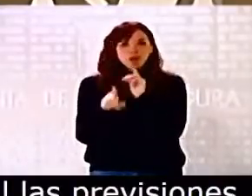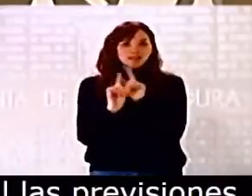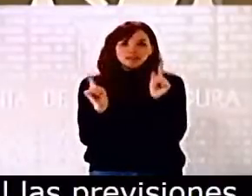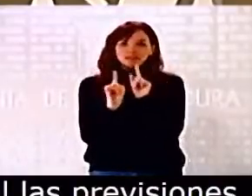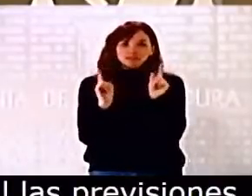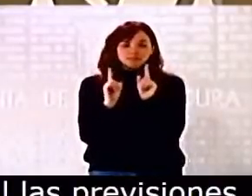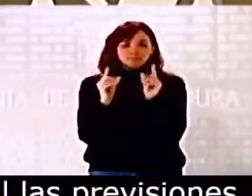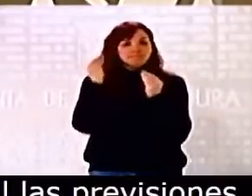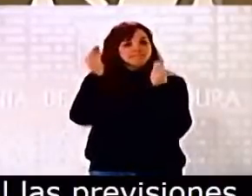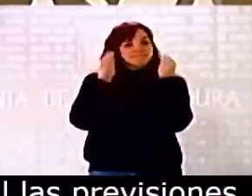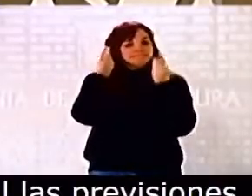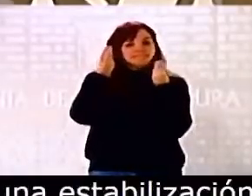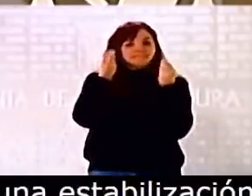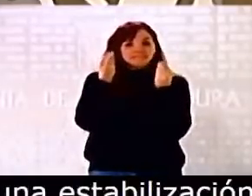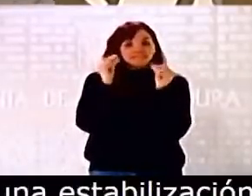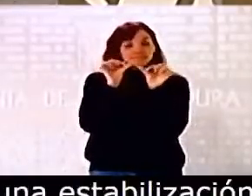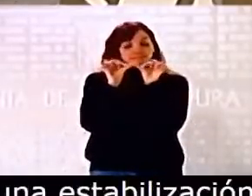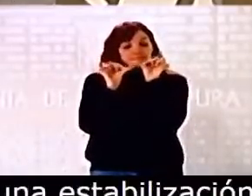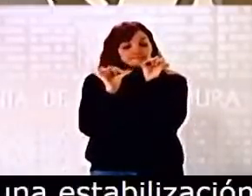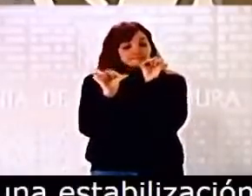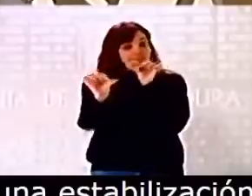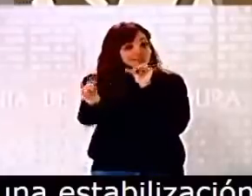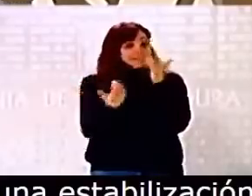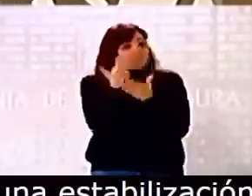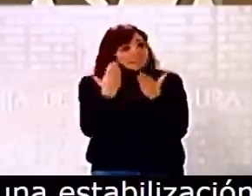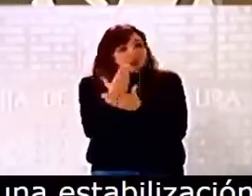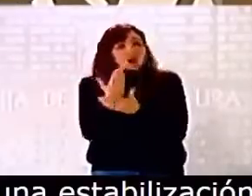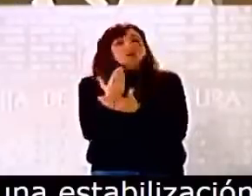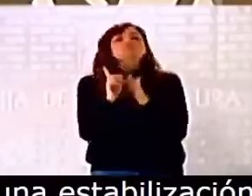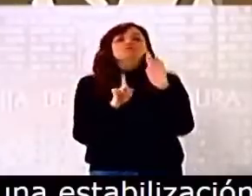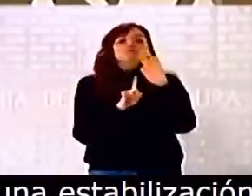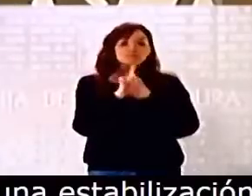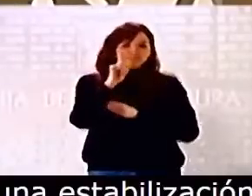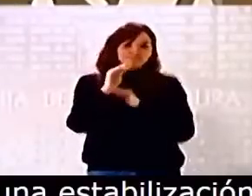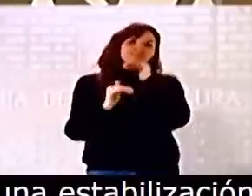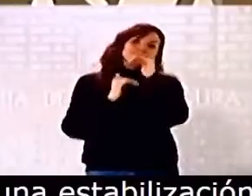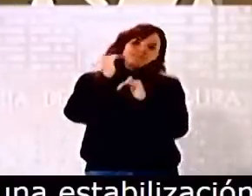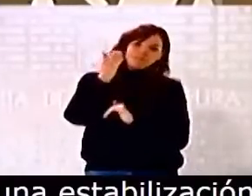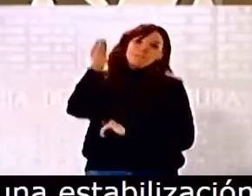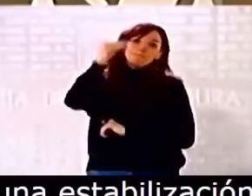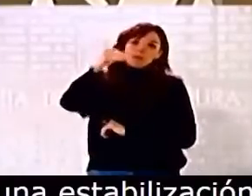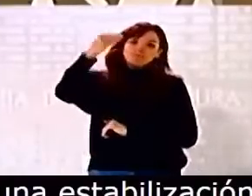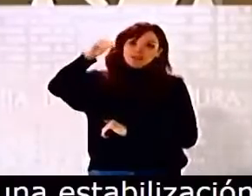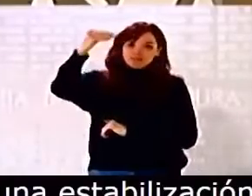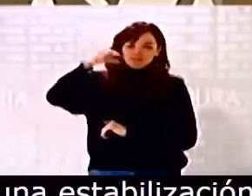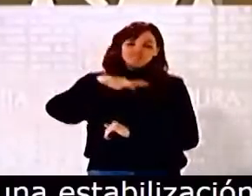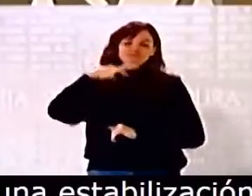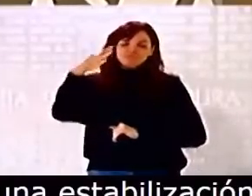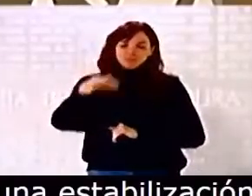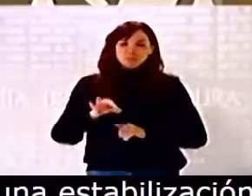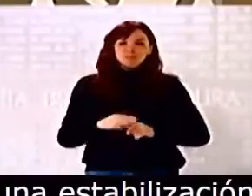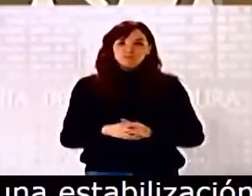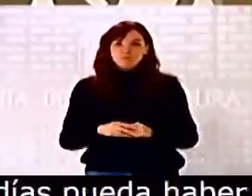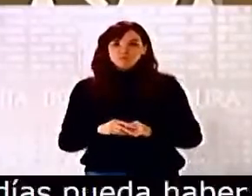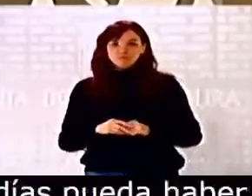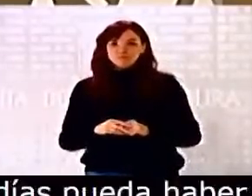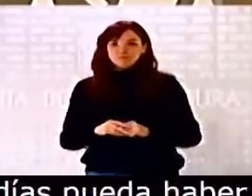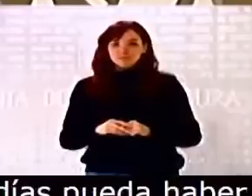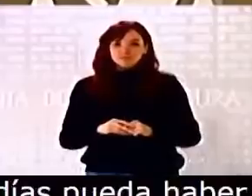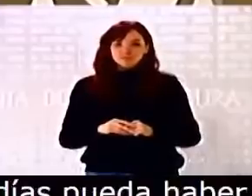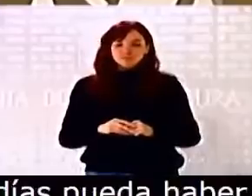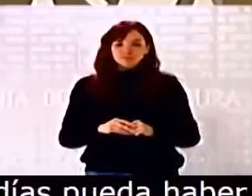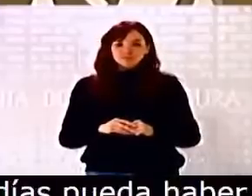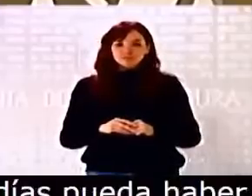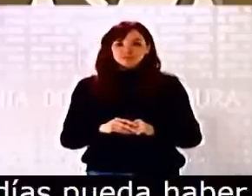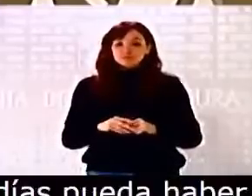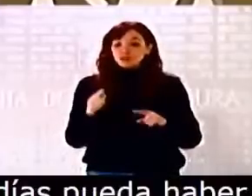preveemos que en los próximos días pueda haber un incremento todavía de casos en relación con este tema. Por encima de